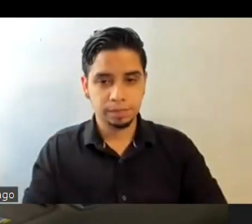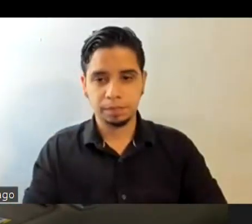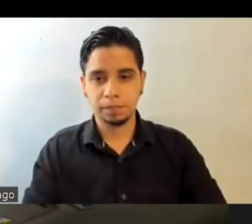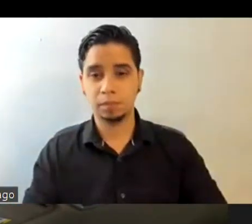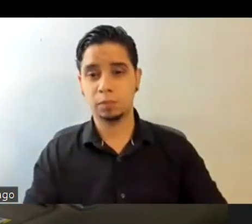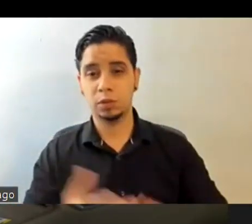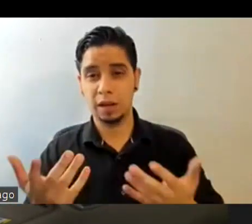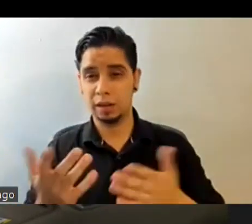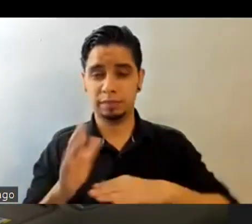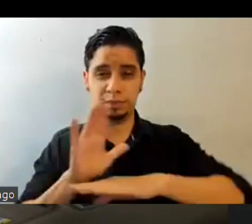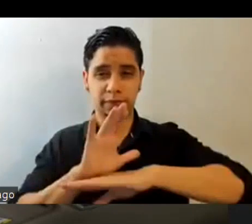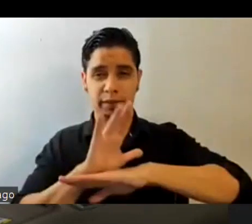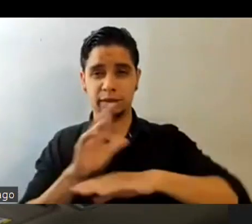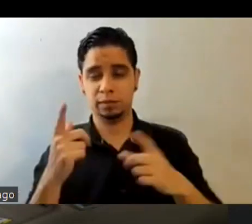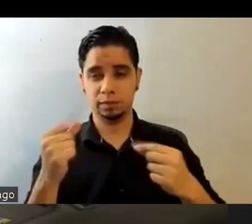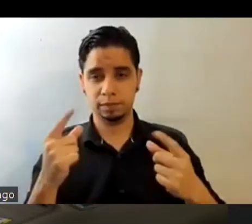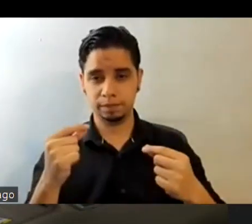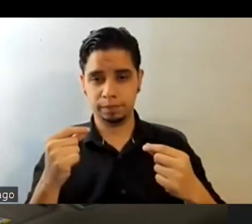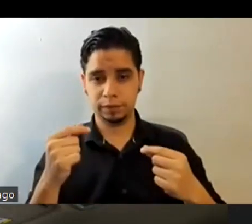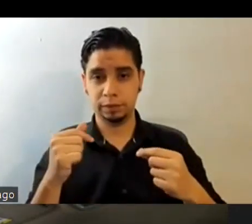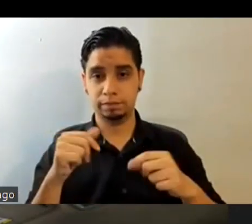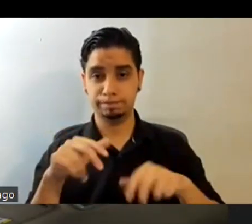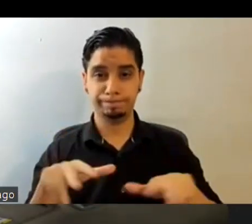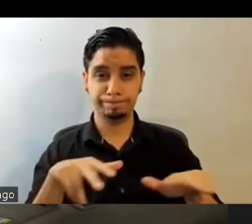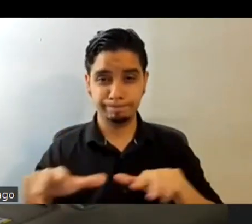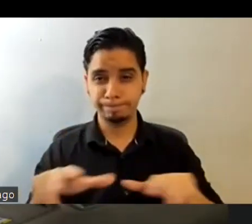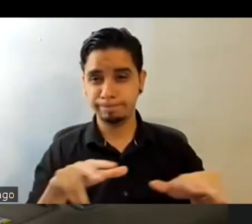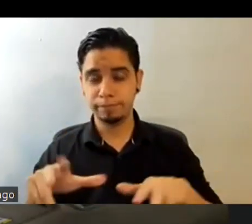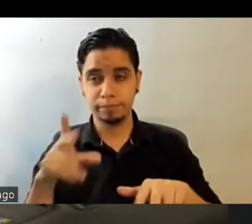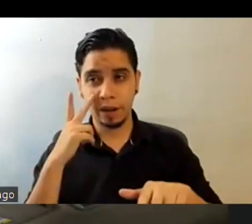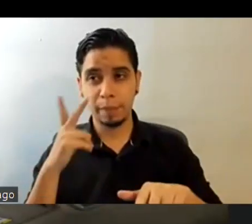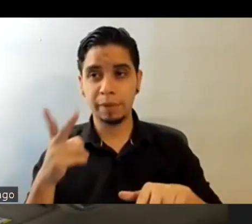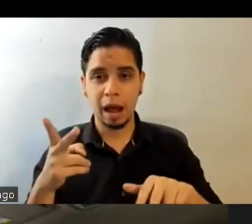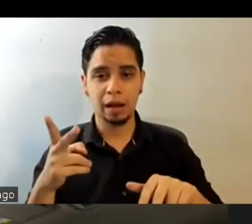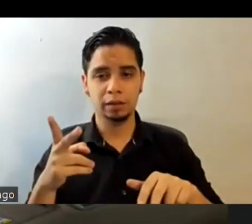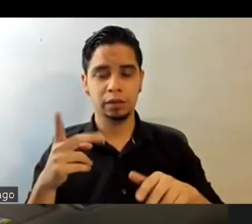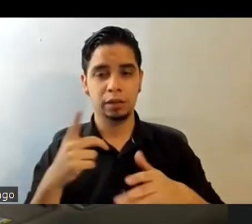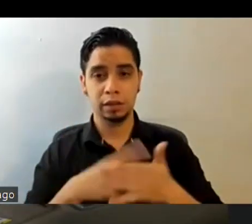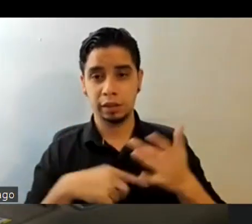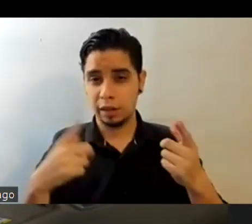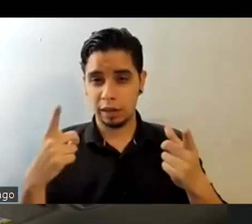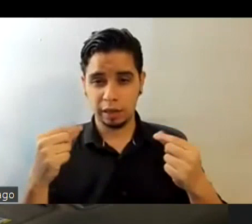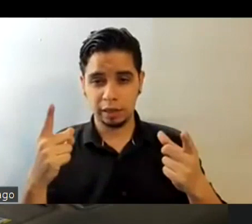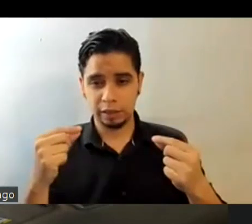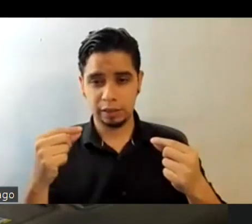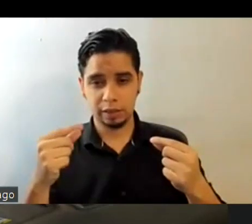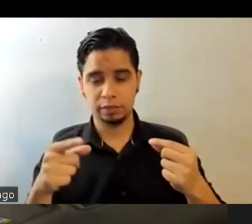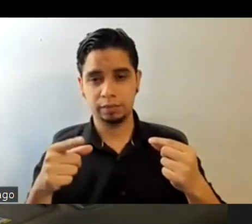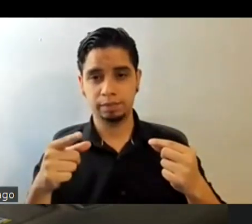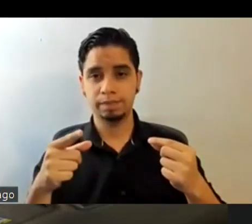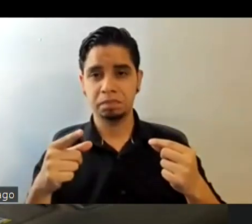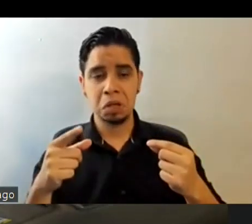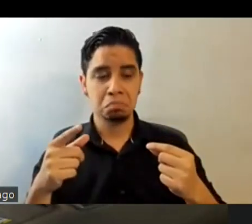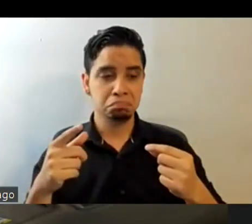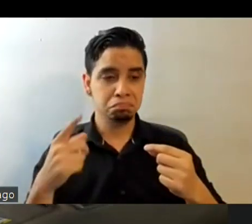vueltita para fijar los ojos en la lejanía. Y ahí empecé a tomar fotografías con el